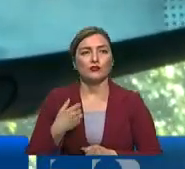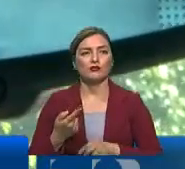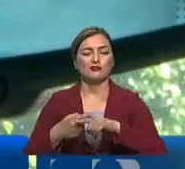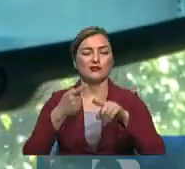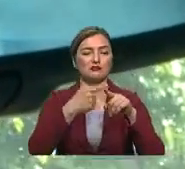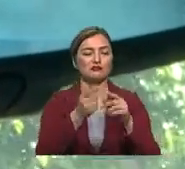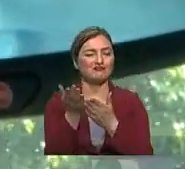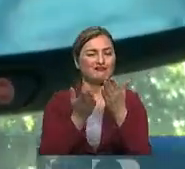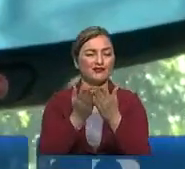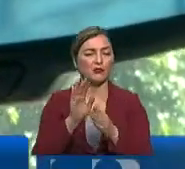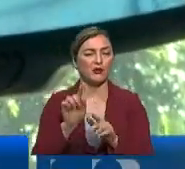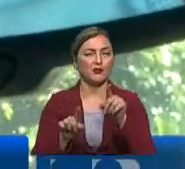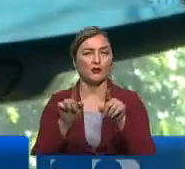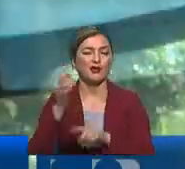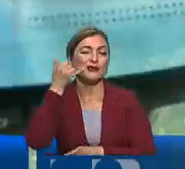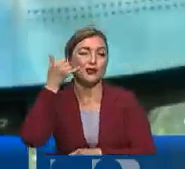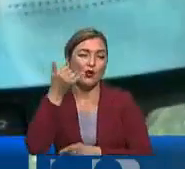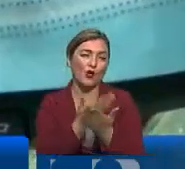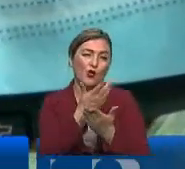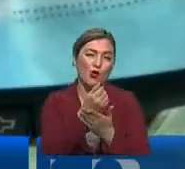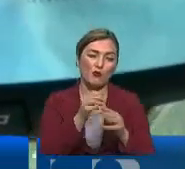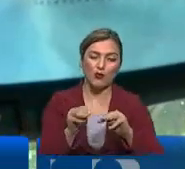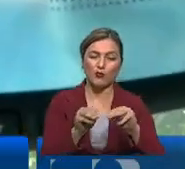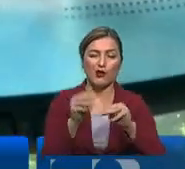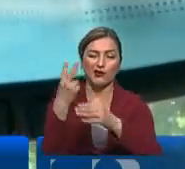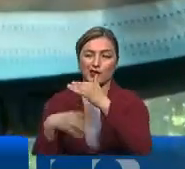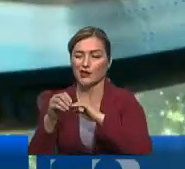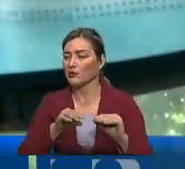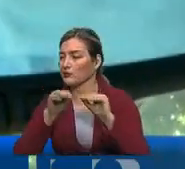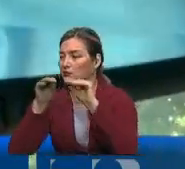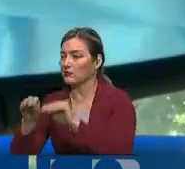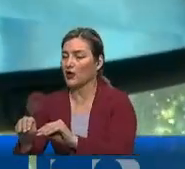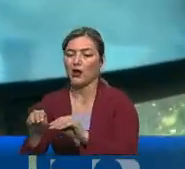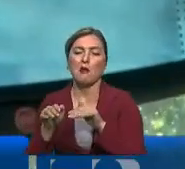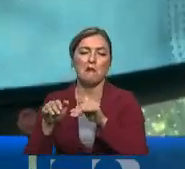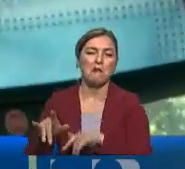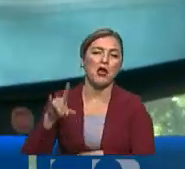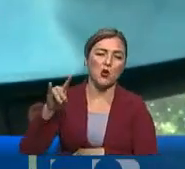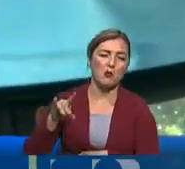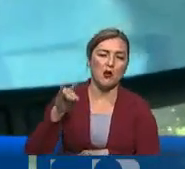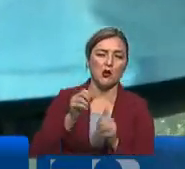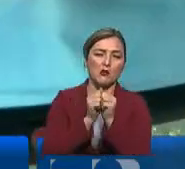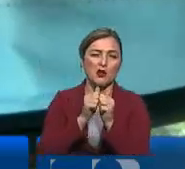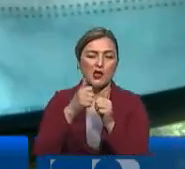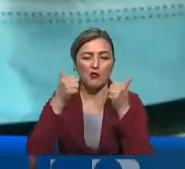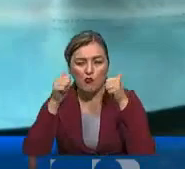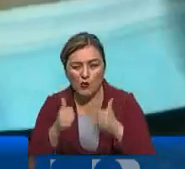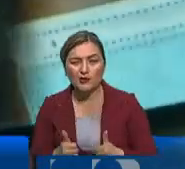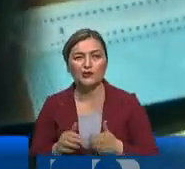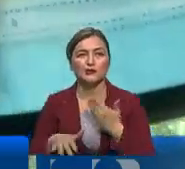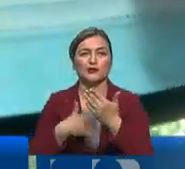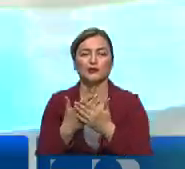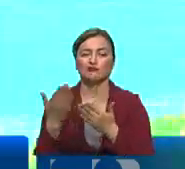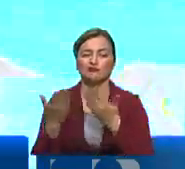porque a veces nos llaman, quiero que me compre esto en el comisariato para que lleve al hijo, que vaya a llevar al perrito, que acompañe a la abuelita, hacemos todo